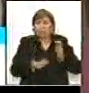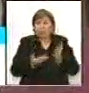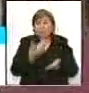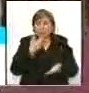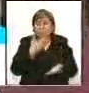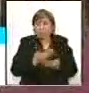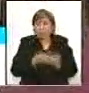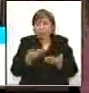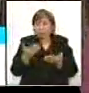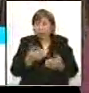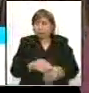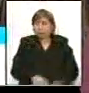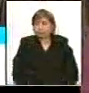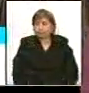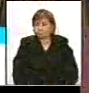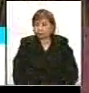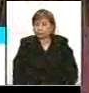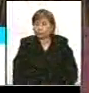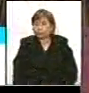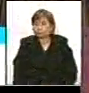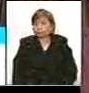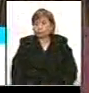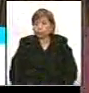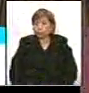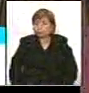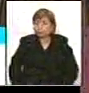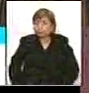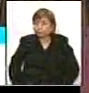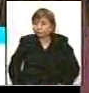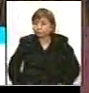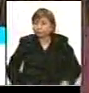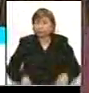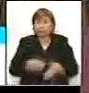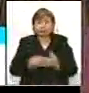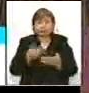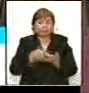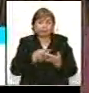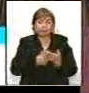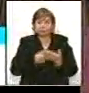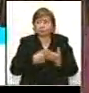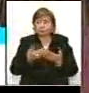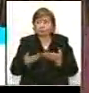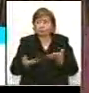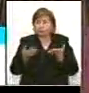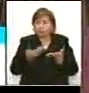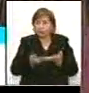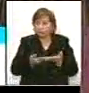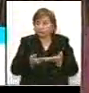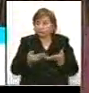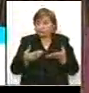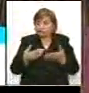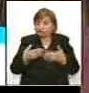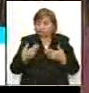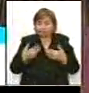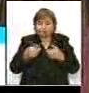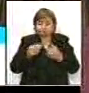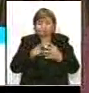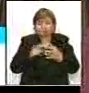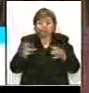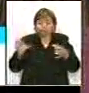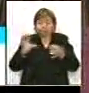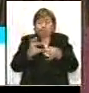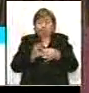eso después de agotar este debate, porque en este debate ahorita lo que se está proponiendo es que se permitan las